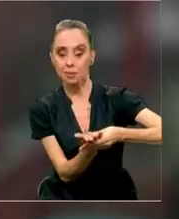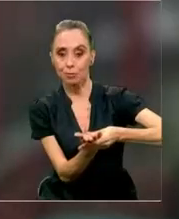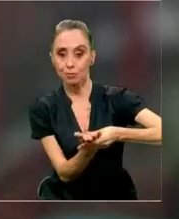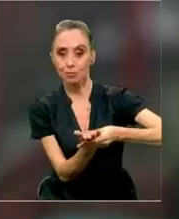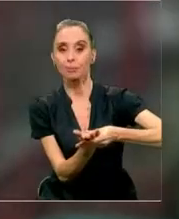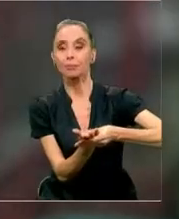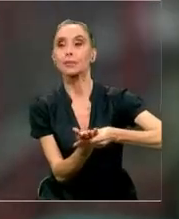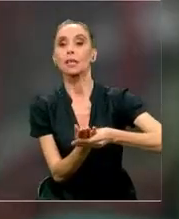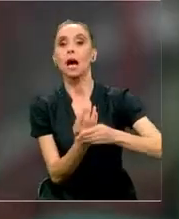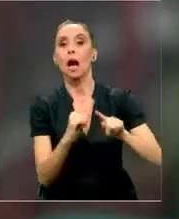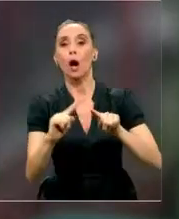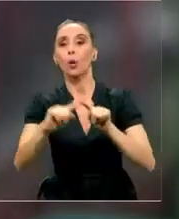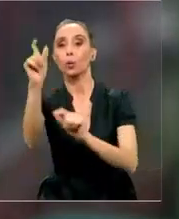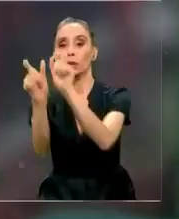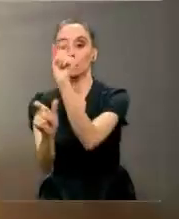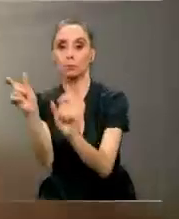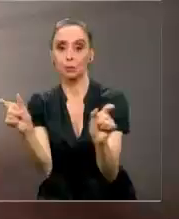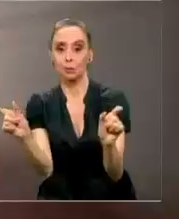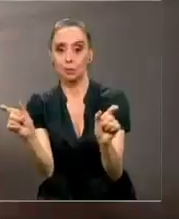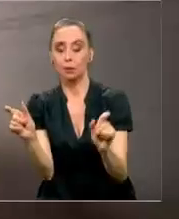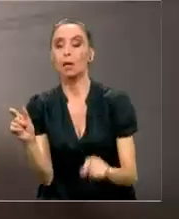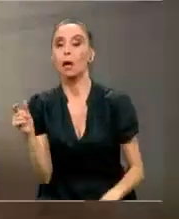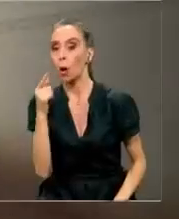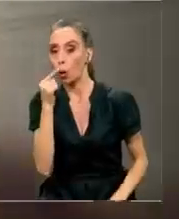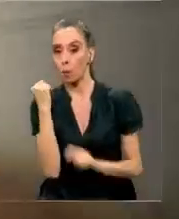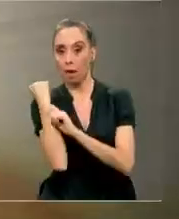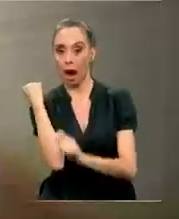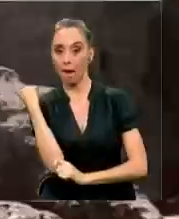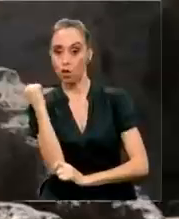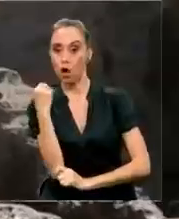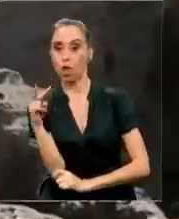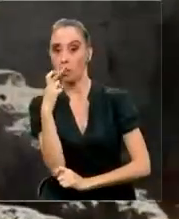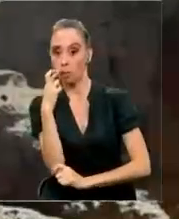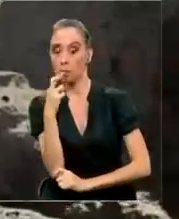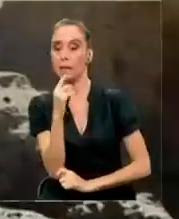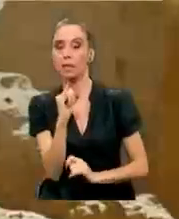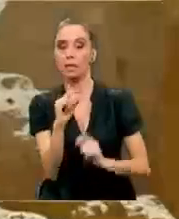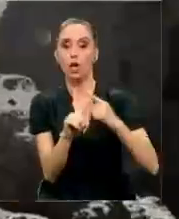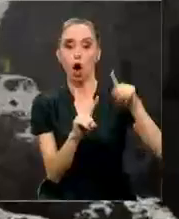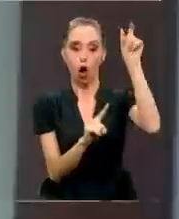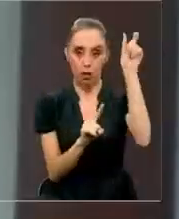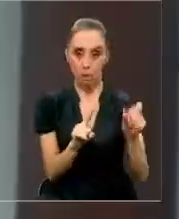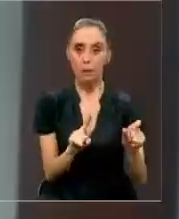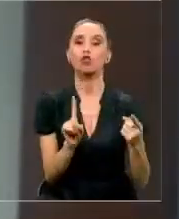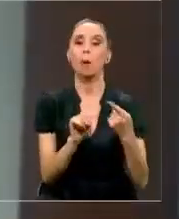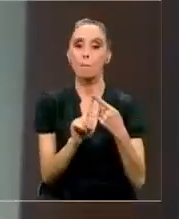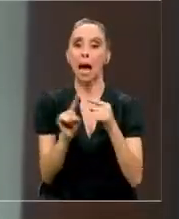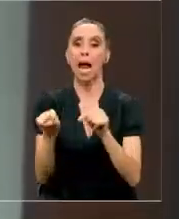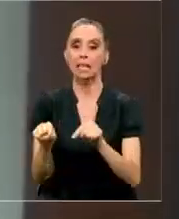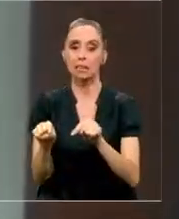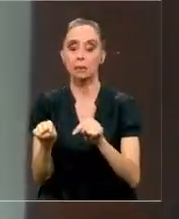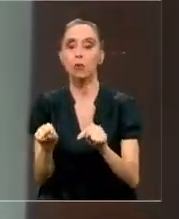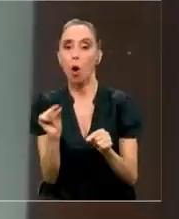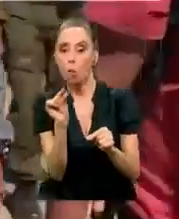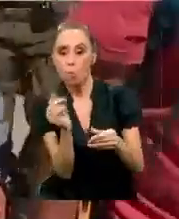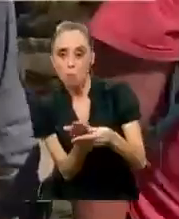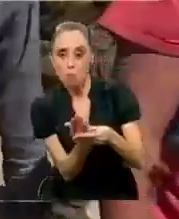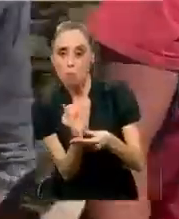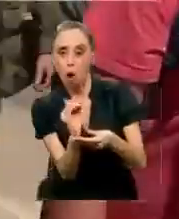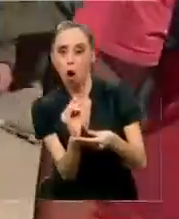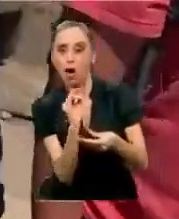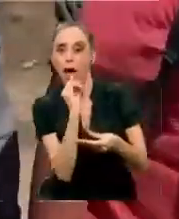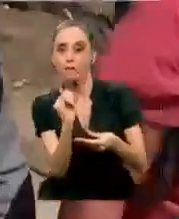investigación a terceras personas efectivamente hay participación de terceros lo poco que existe en la carpeta investigación